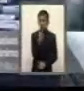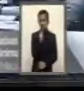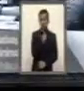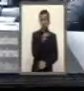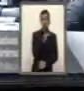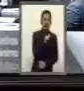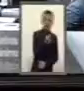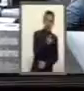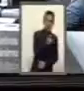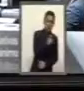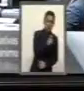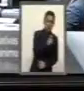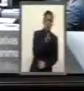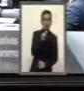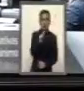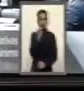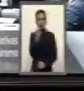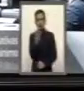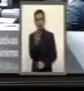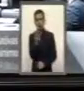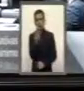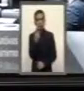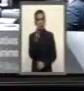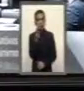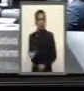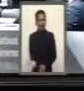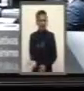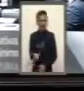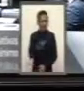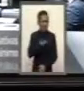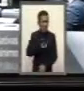a 73. ¿Qué 3 pesos?